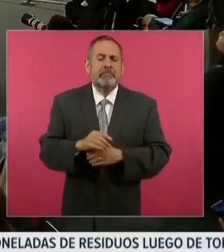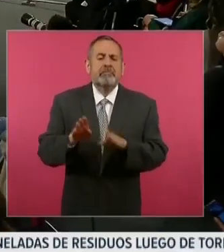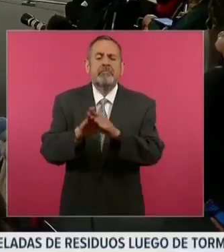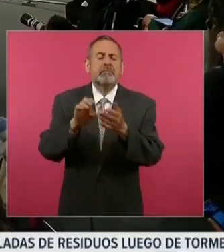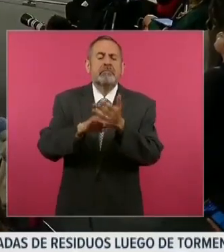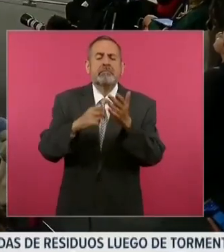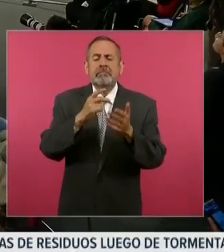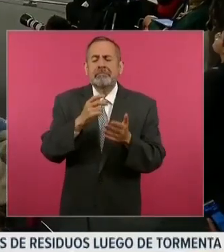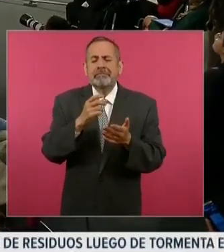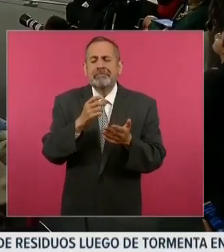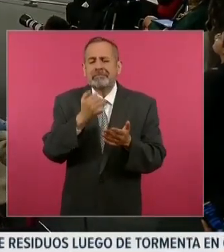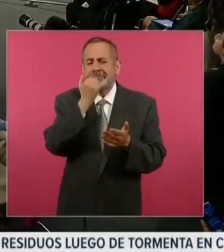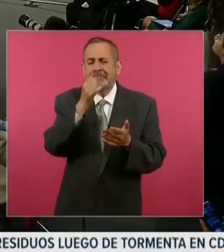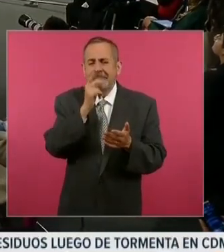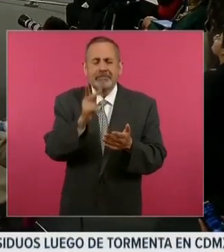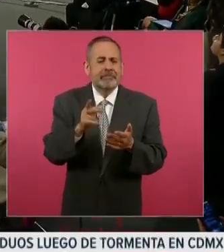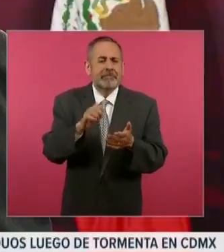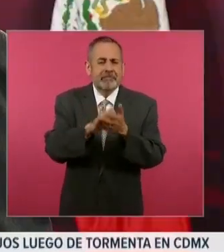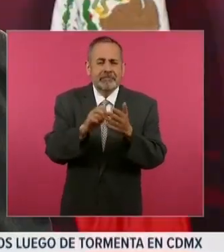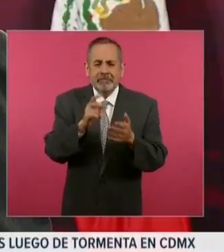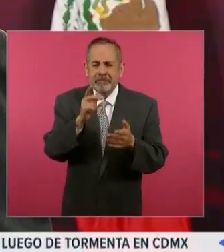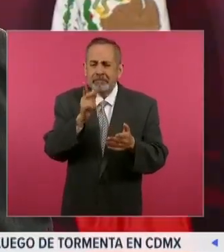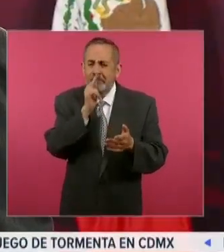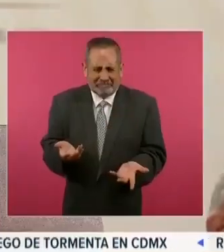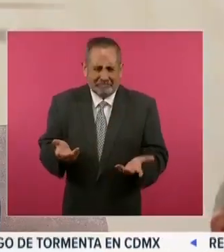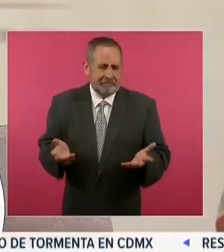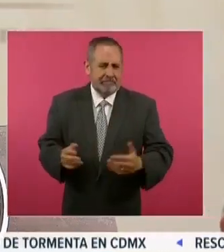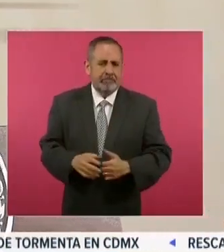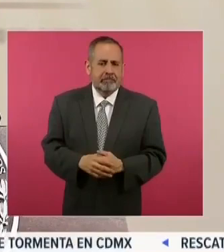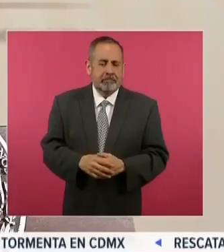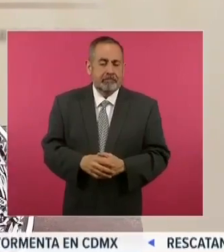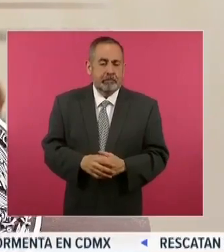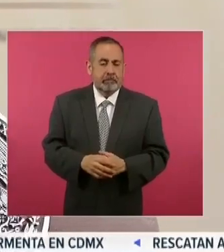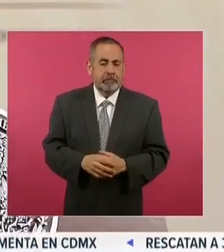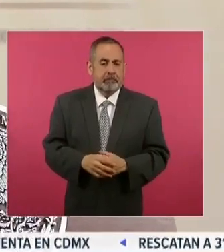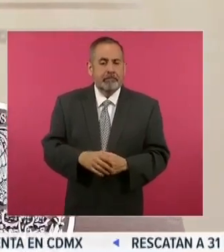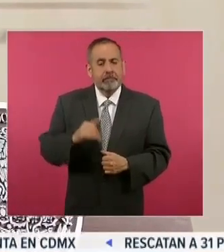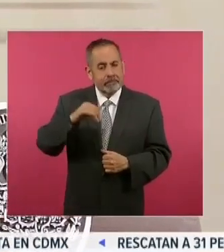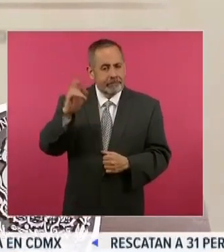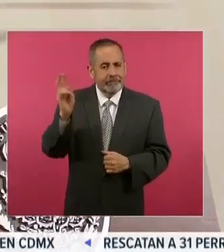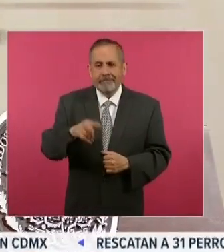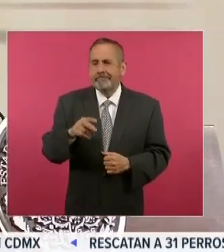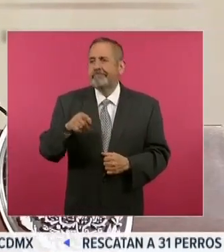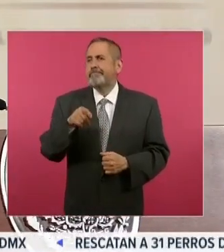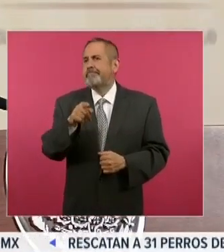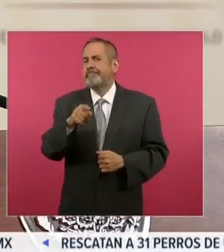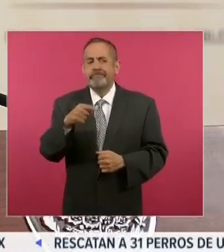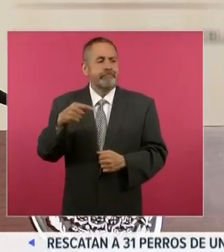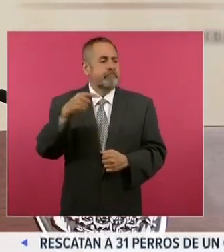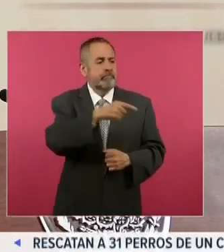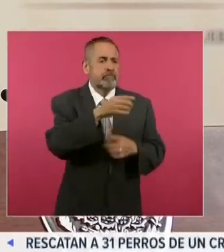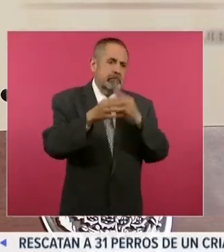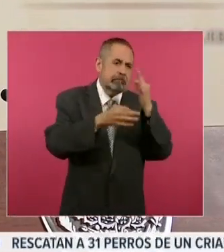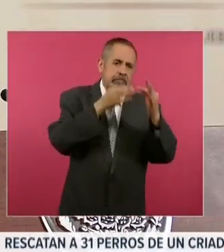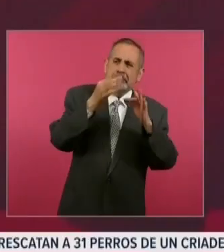Errores en algunos casos ortográficos. Realmente fue una